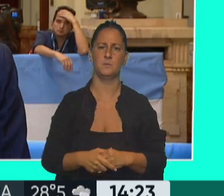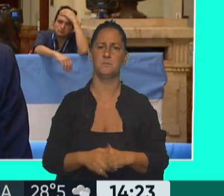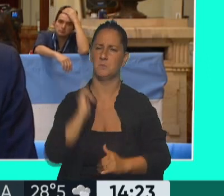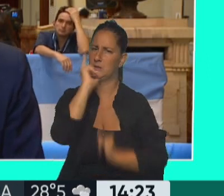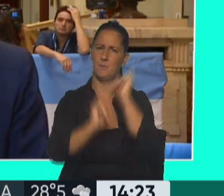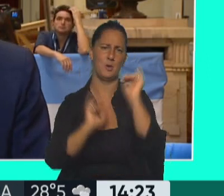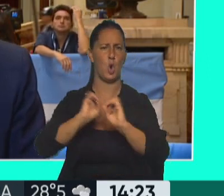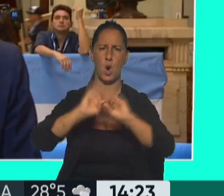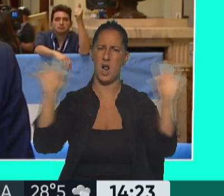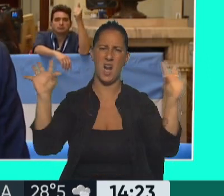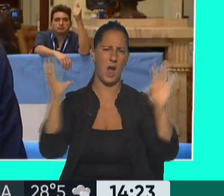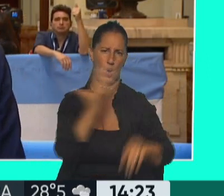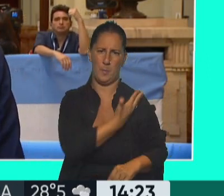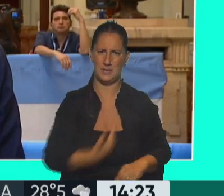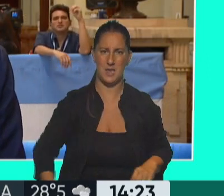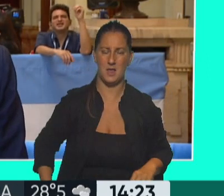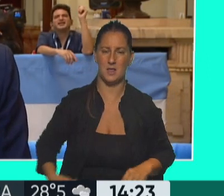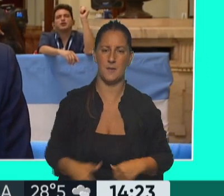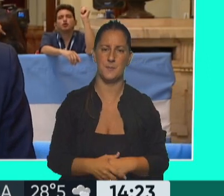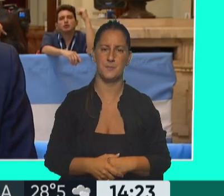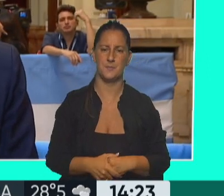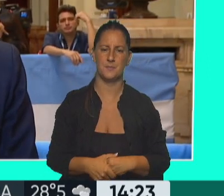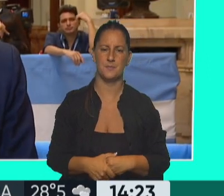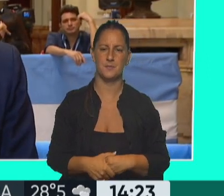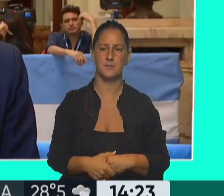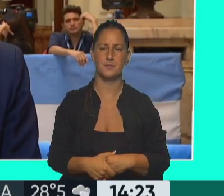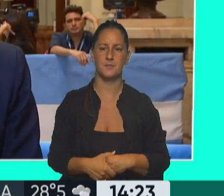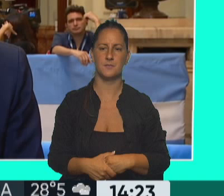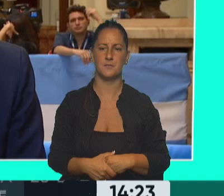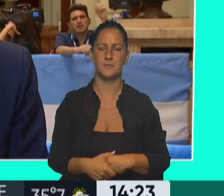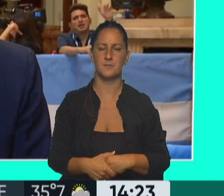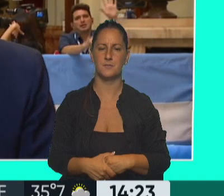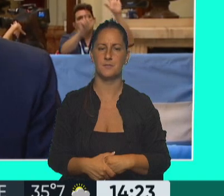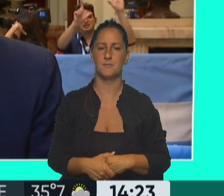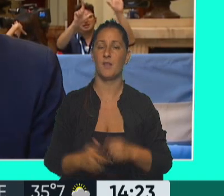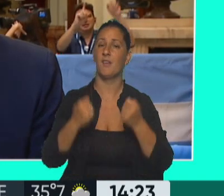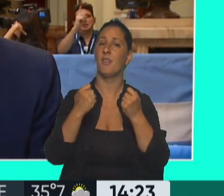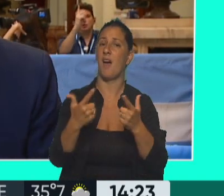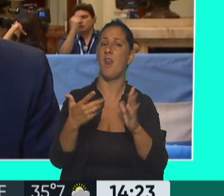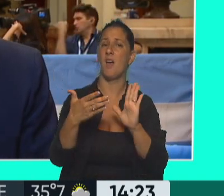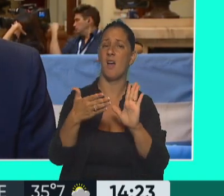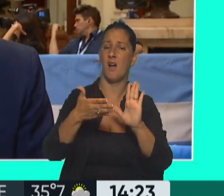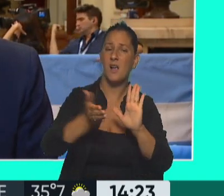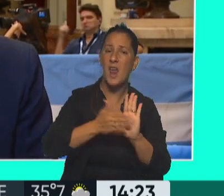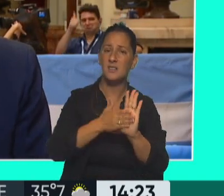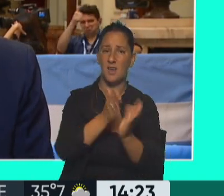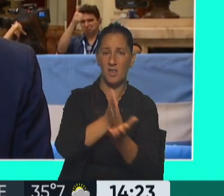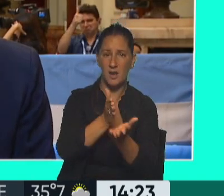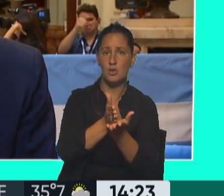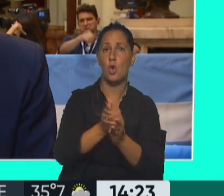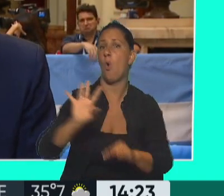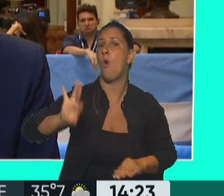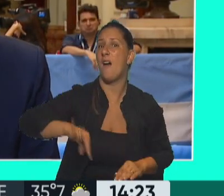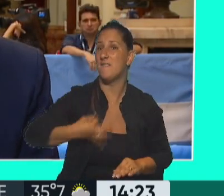el presidente de todos los argentinos. Y claro, cuando se trata de garantizar los derechos o la vida de un dirigente